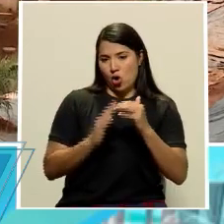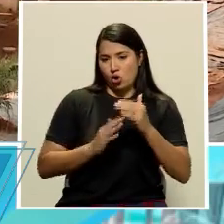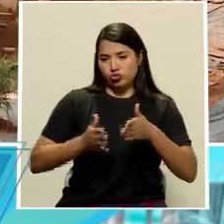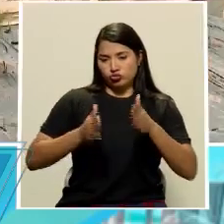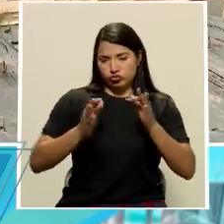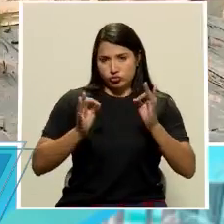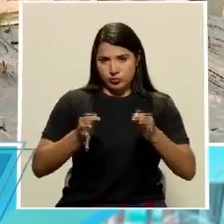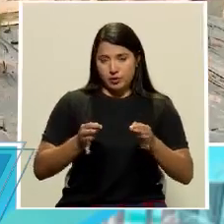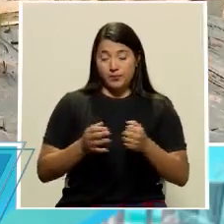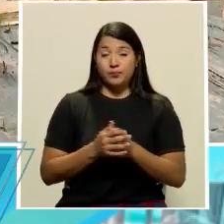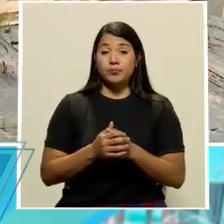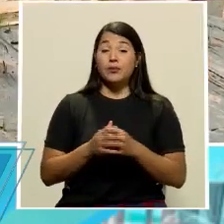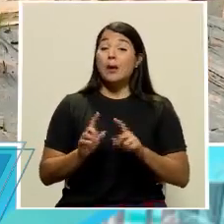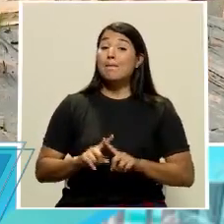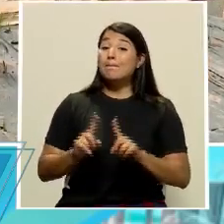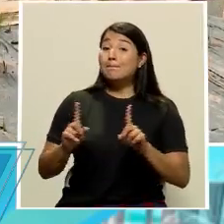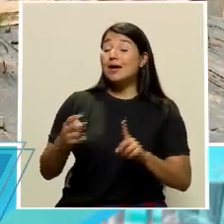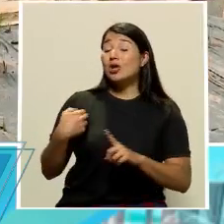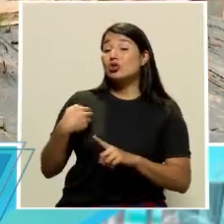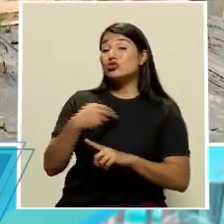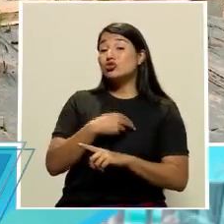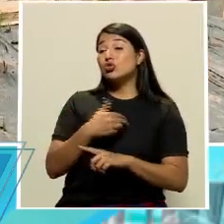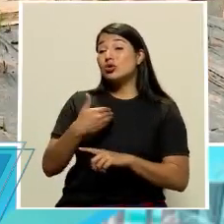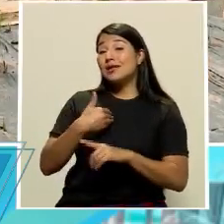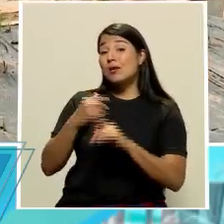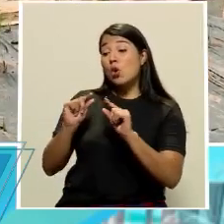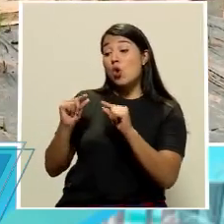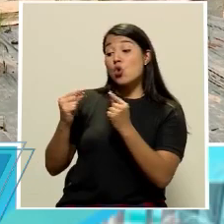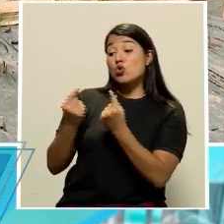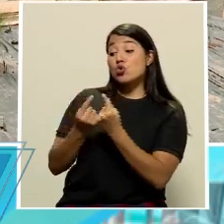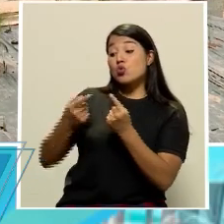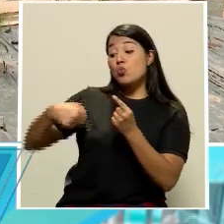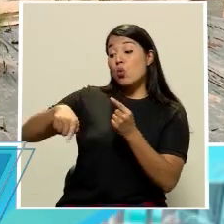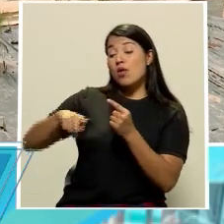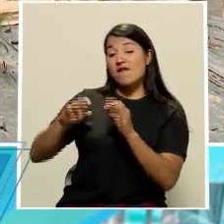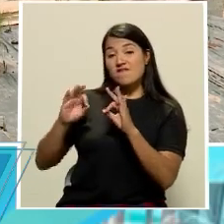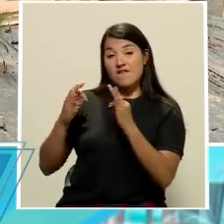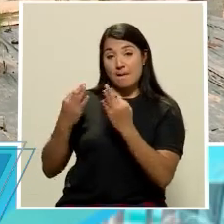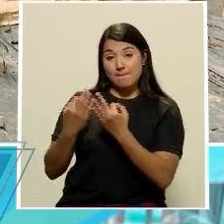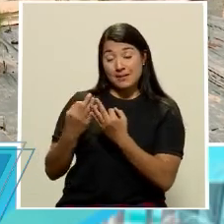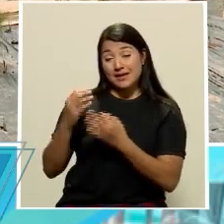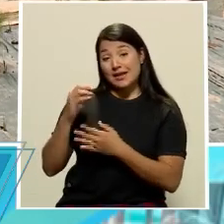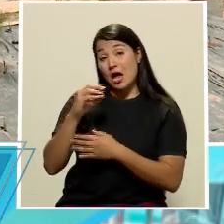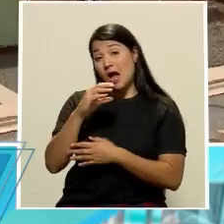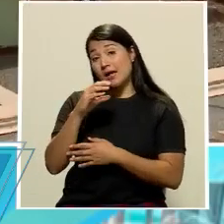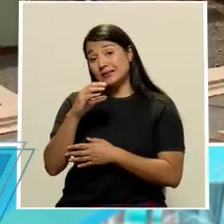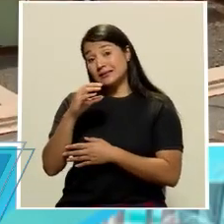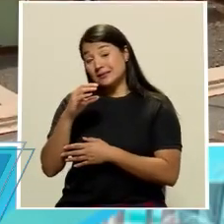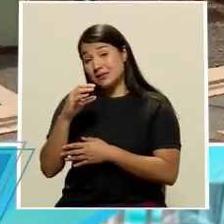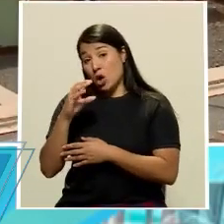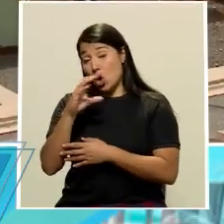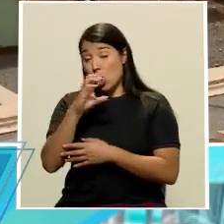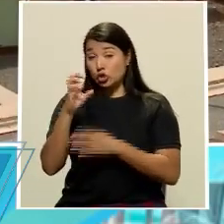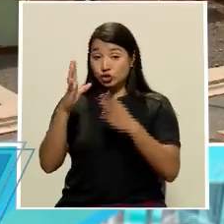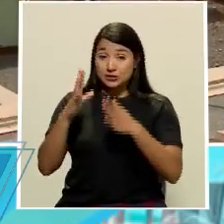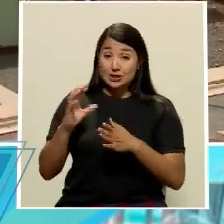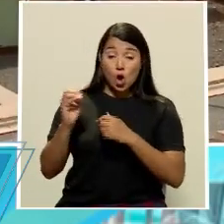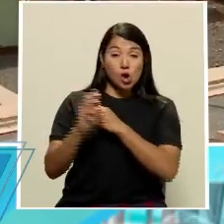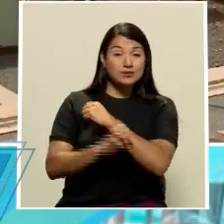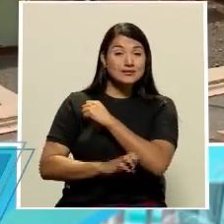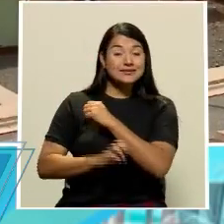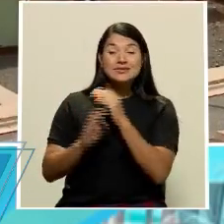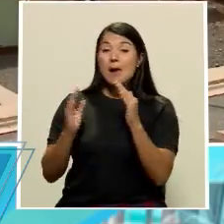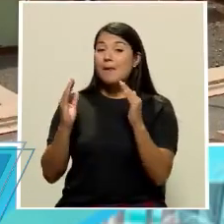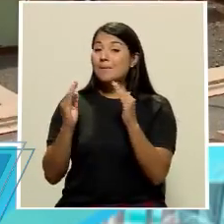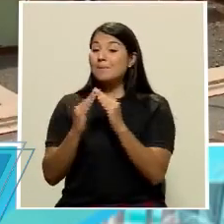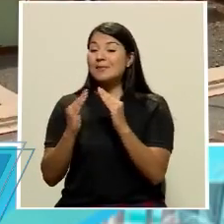buenas soluciones. No obstante, tenemos un conjunto de familias de costarricenses y extranjeros que viven en condiciones no aptas, pero